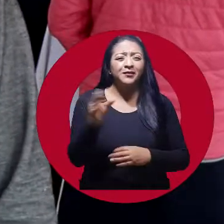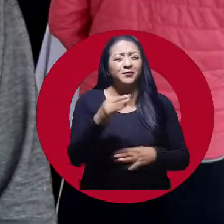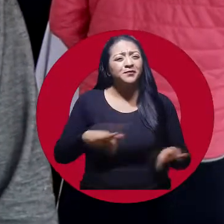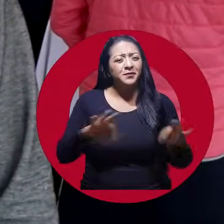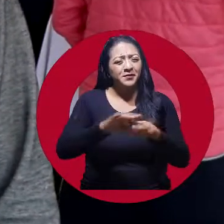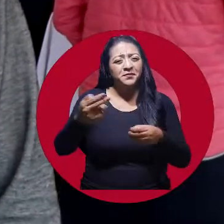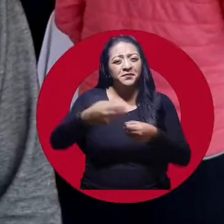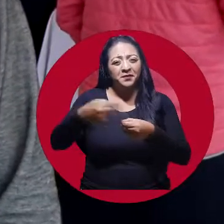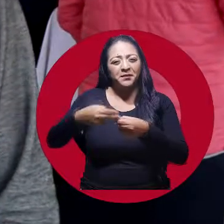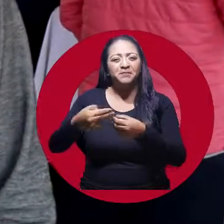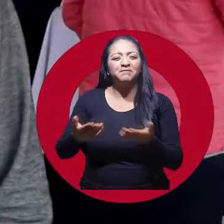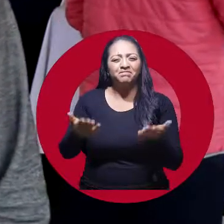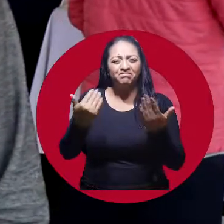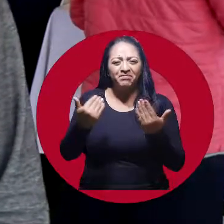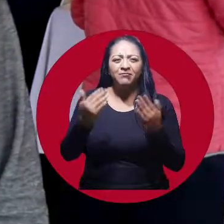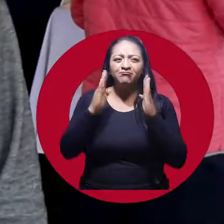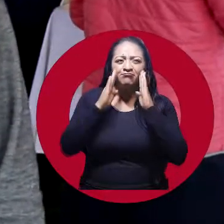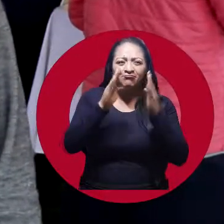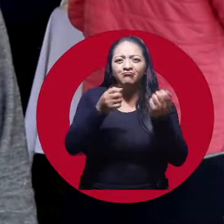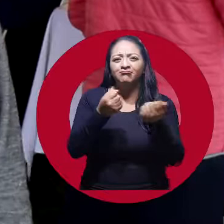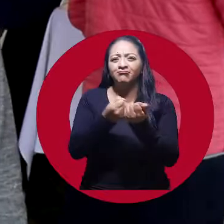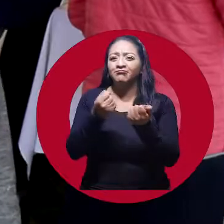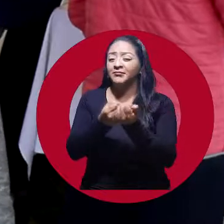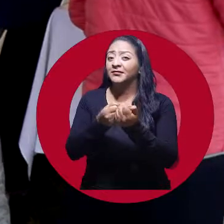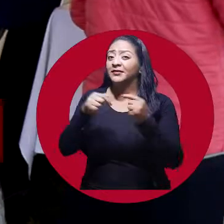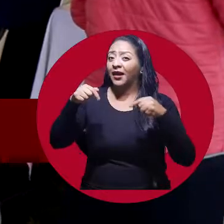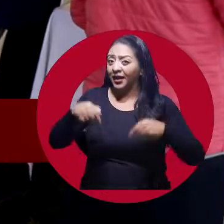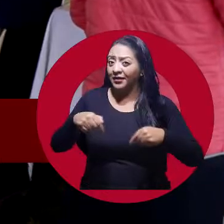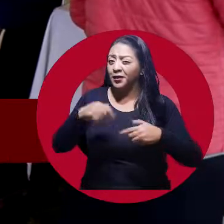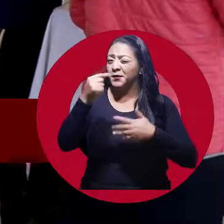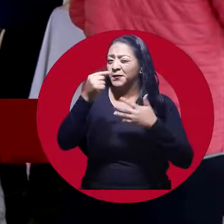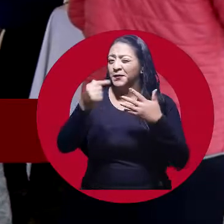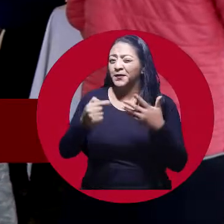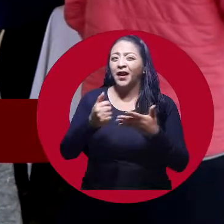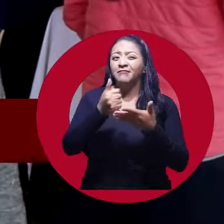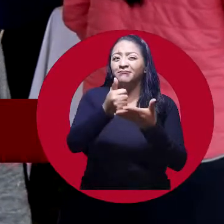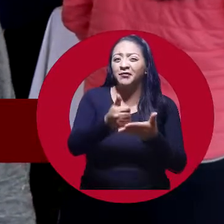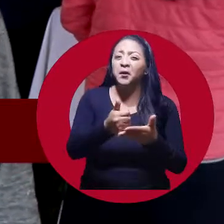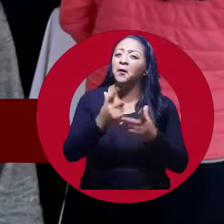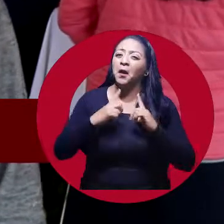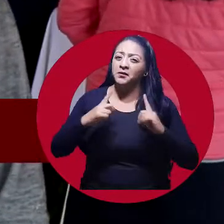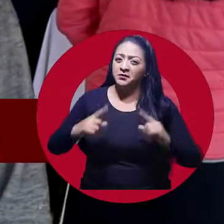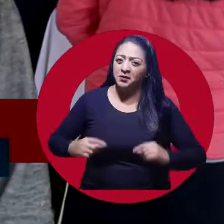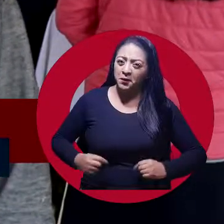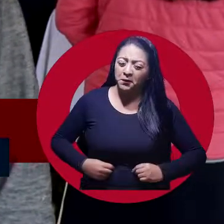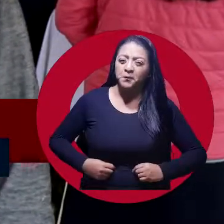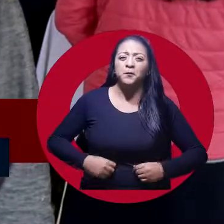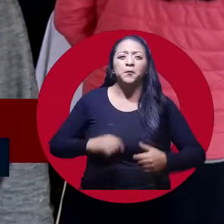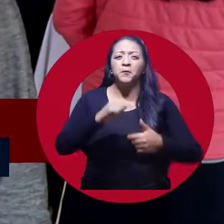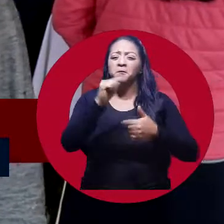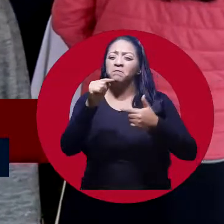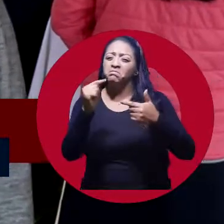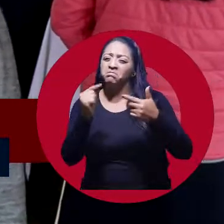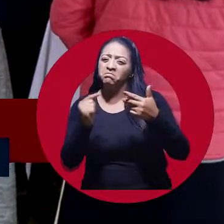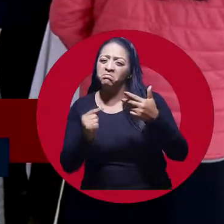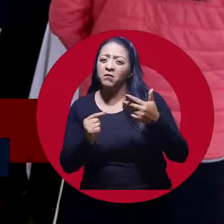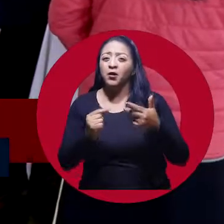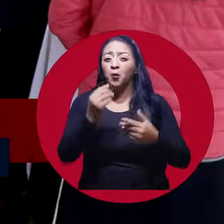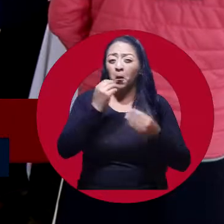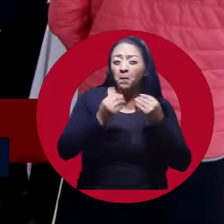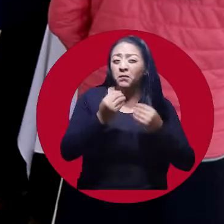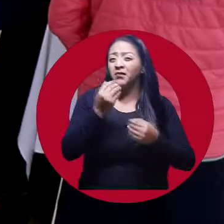sean parte de nuestras unidades de atención, en donde, como mencionaba hace un momento, pues damos atención en